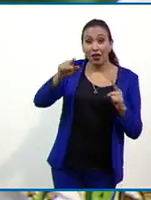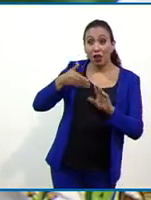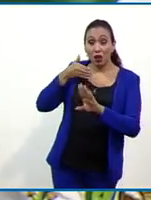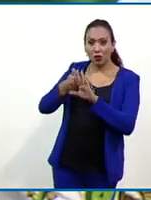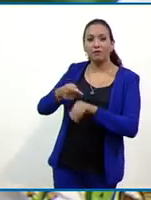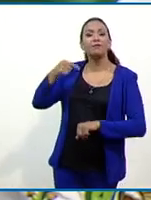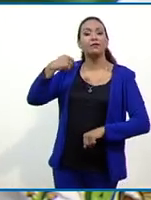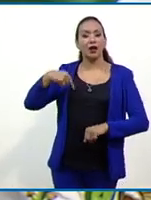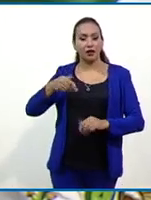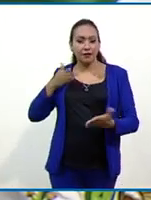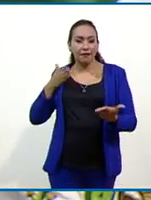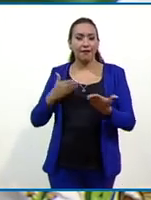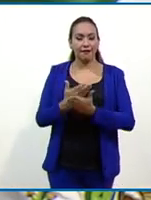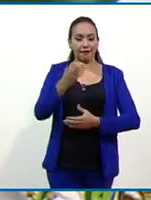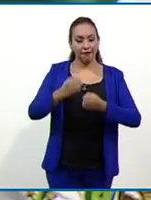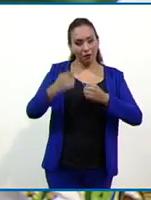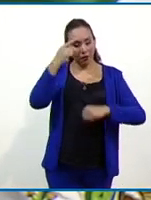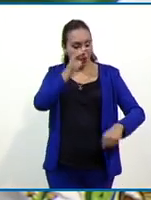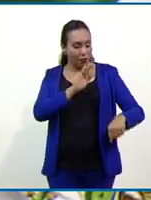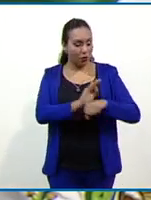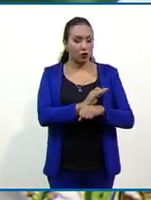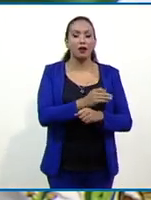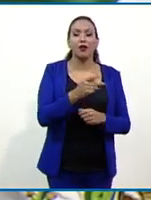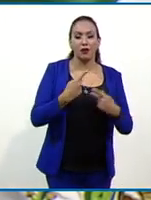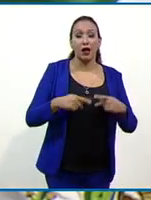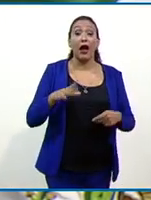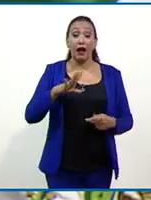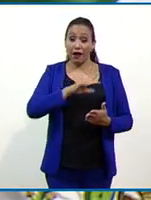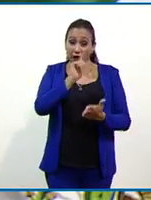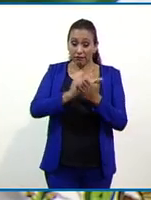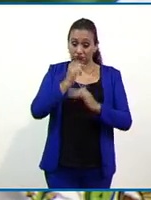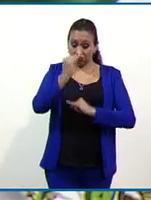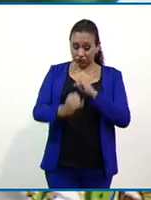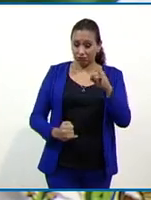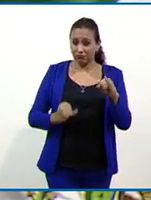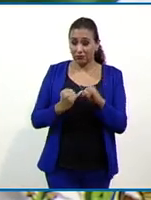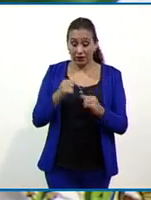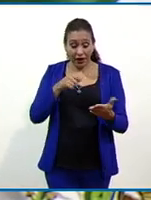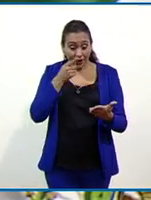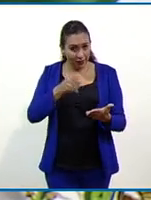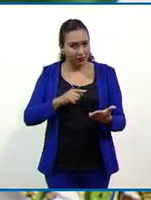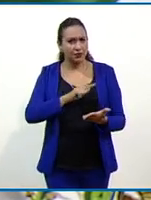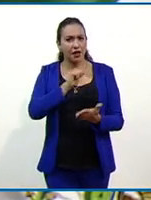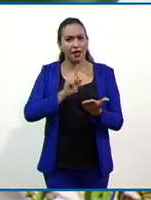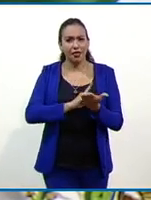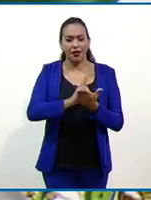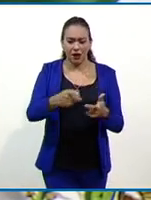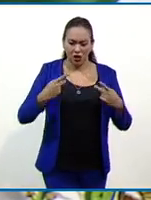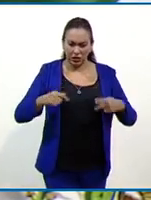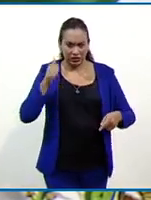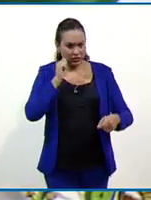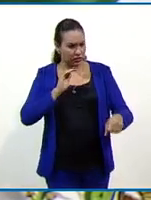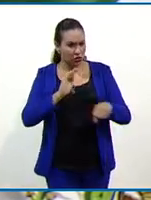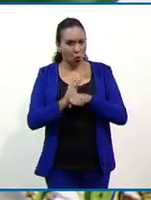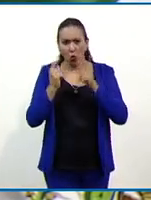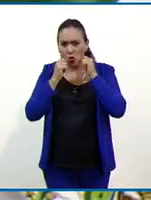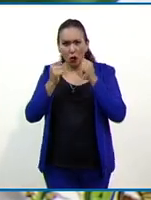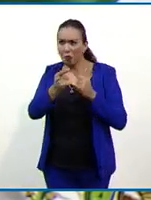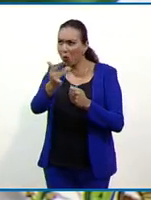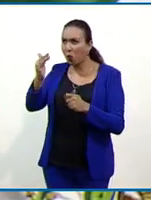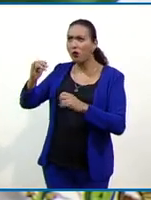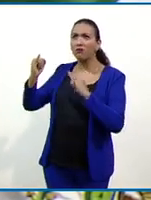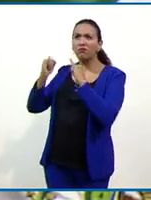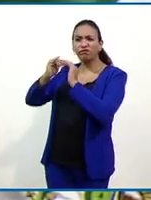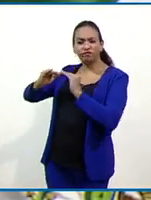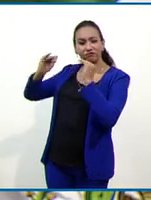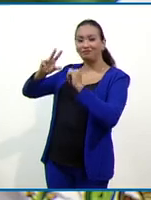tratados internacionales. Yo creo que la justicia federal es uno de los elementos más importantes para la